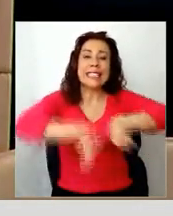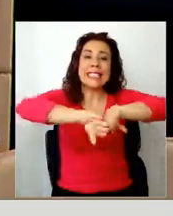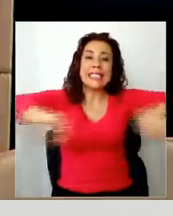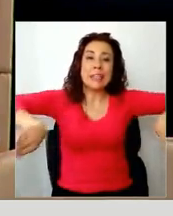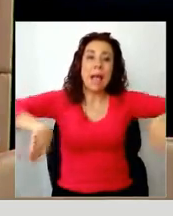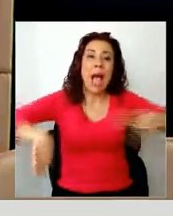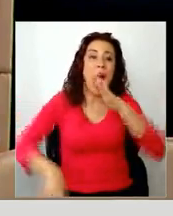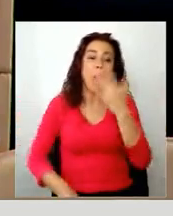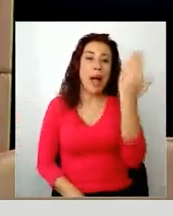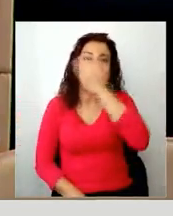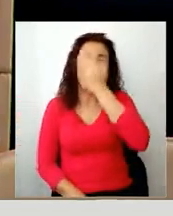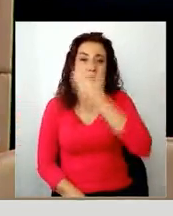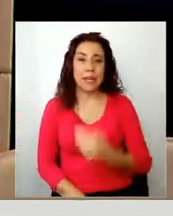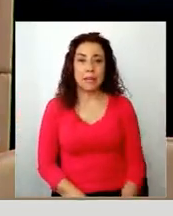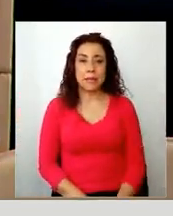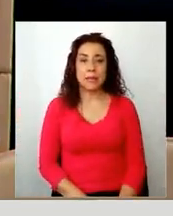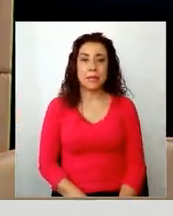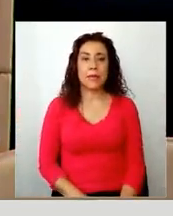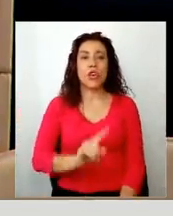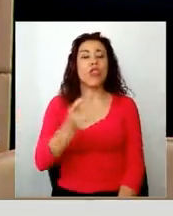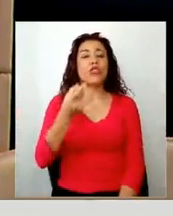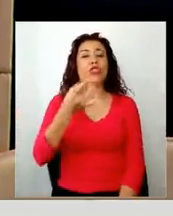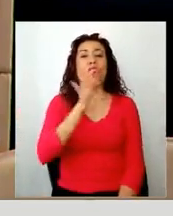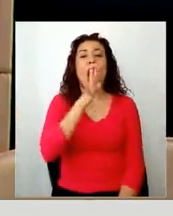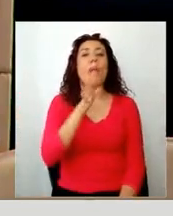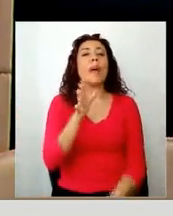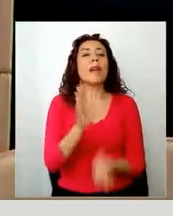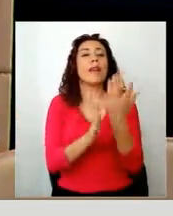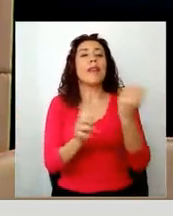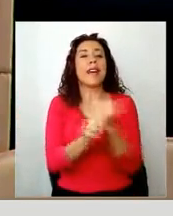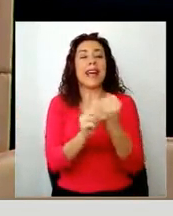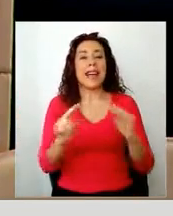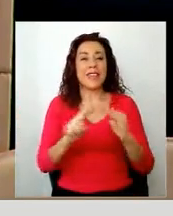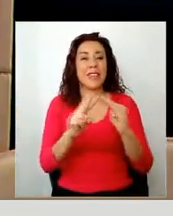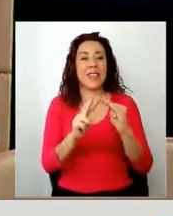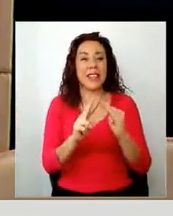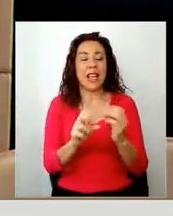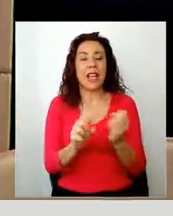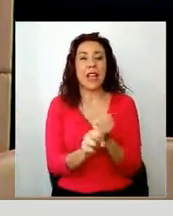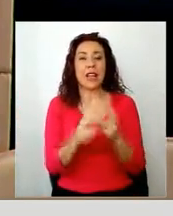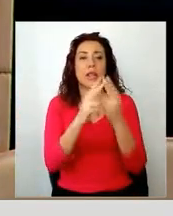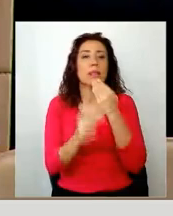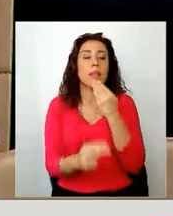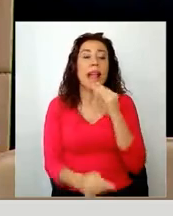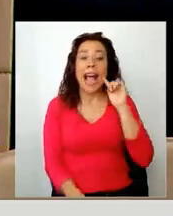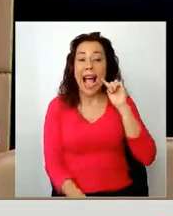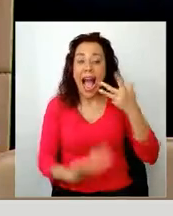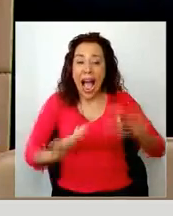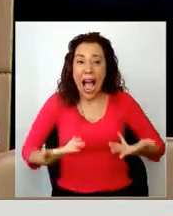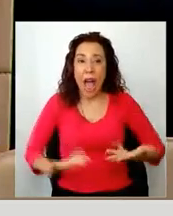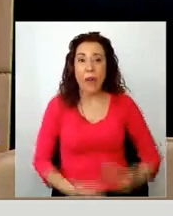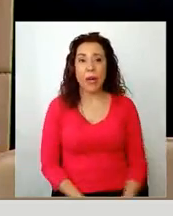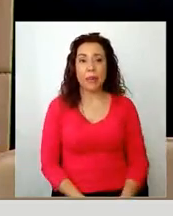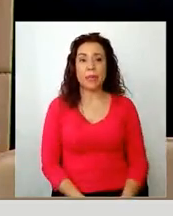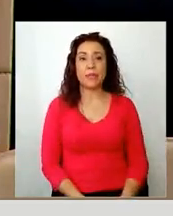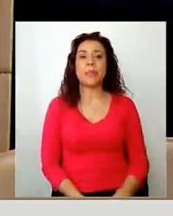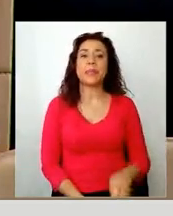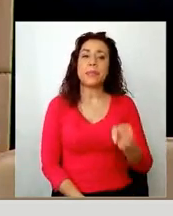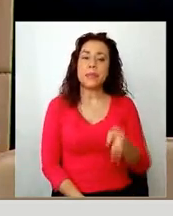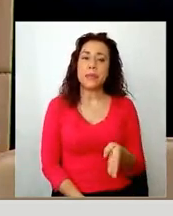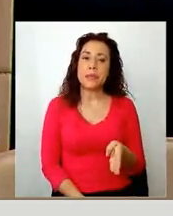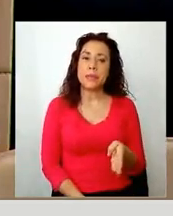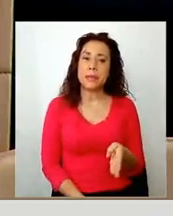no pensemos solo las nuevas viviendas que se construyan sino también en la que ya en las que ya están tenemos que En definitiva